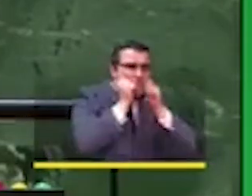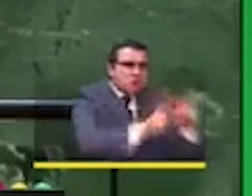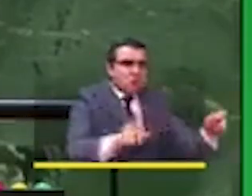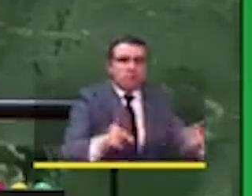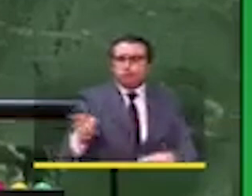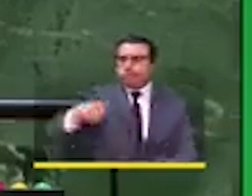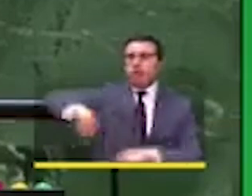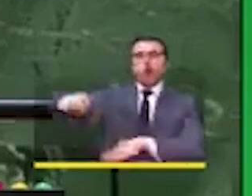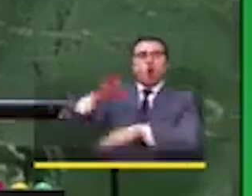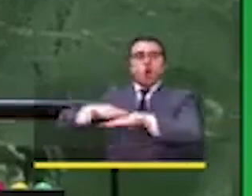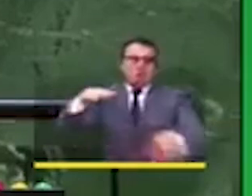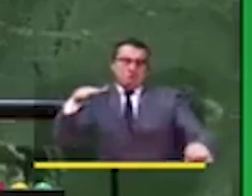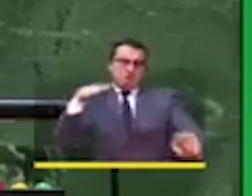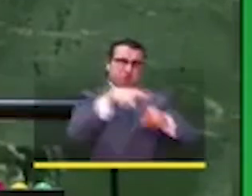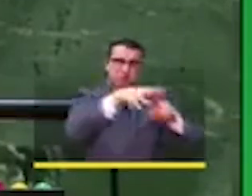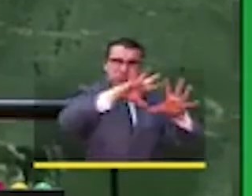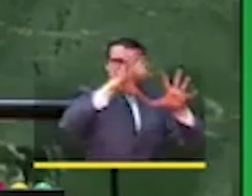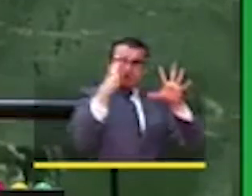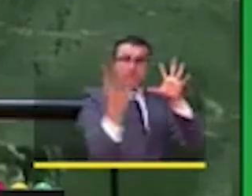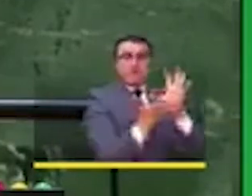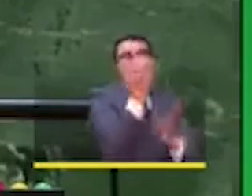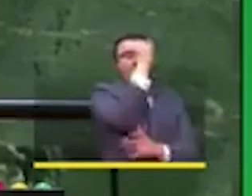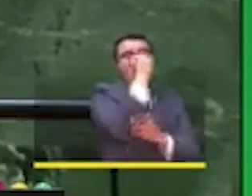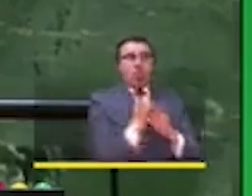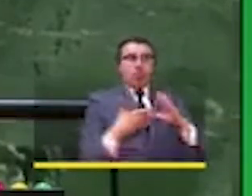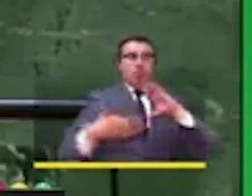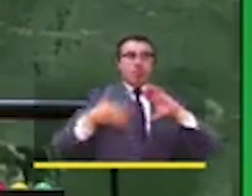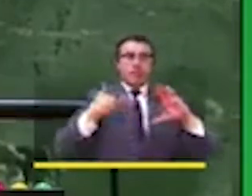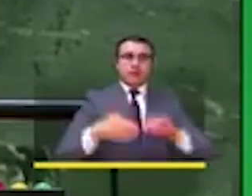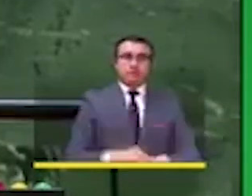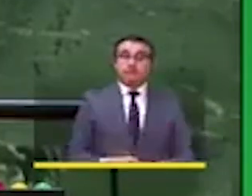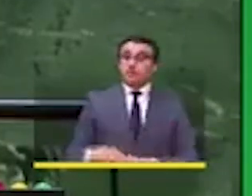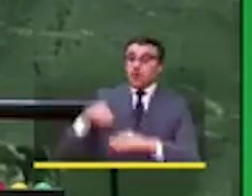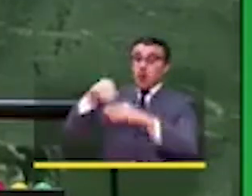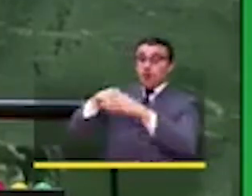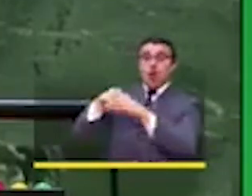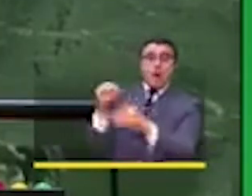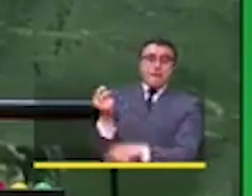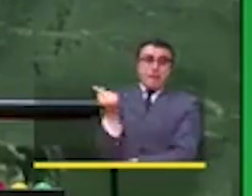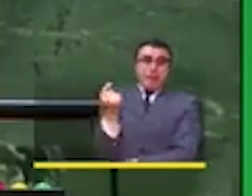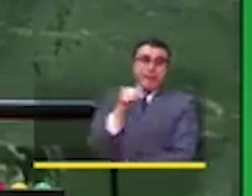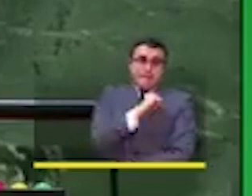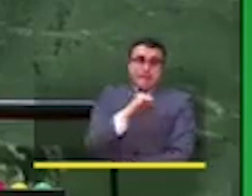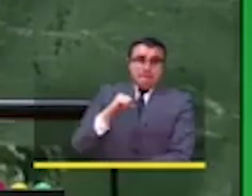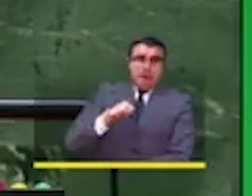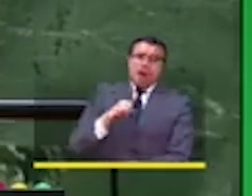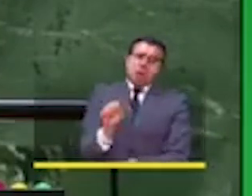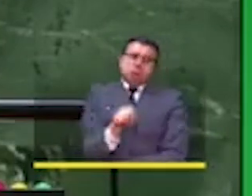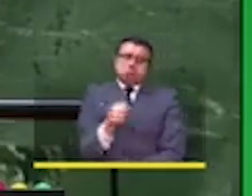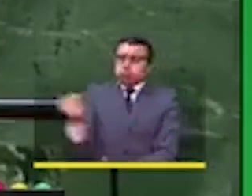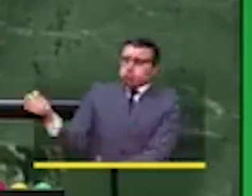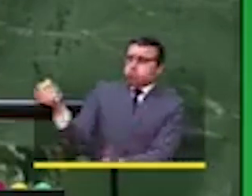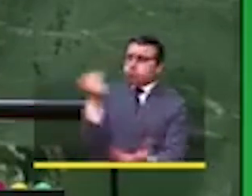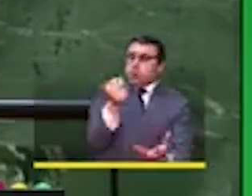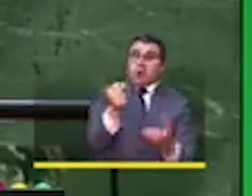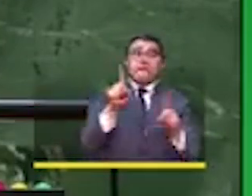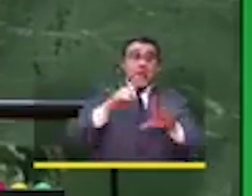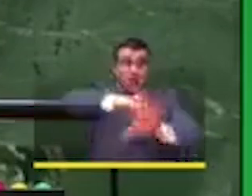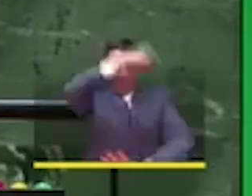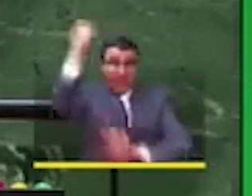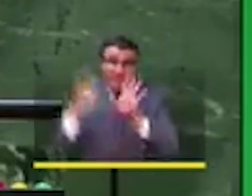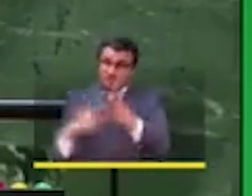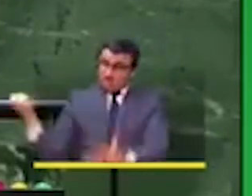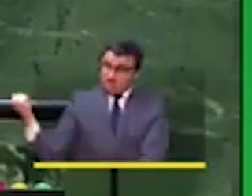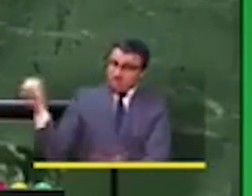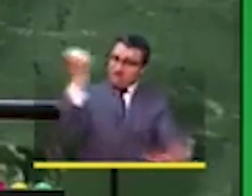problema. Fondos privados sí, pero serán limitados por su propia lógica. El esfuerzo